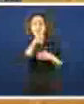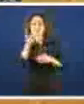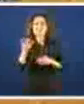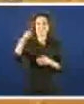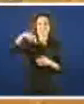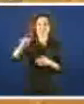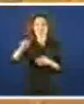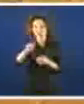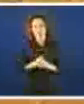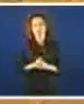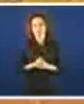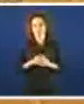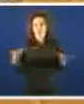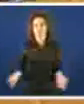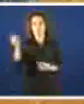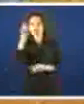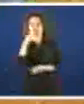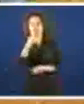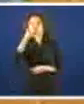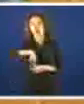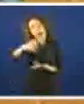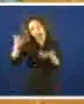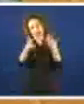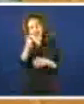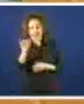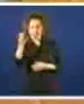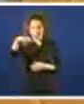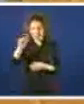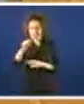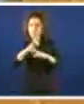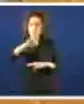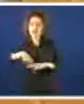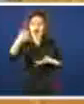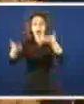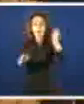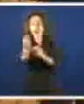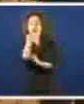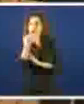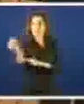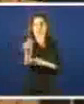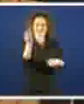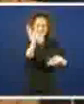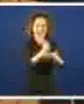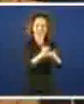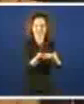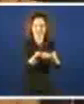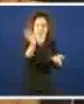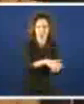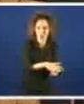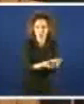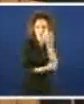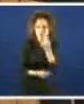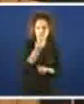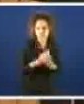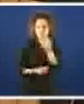empezaba a explicar la hiena, é un animal que se alimenta de carroña, que se aparea unha vez al año e que